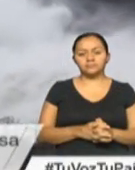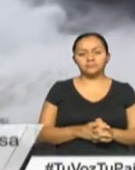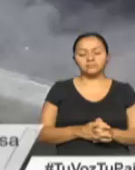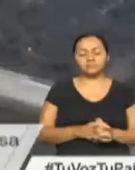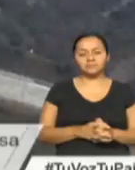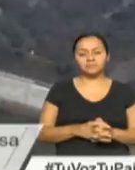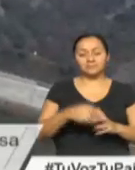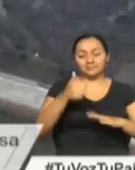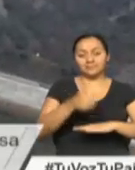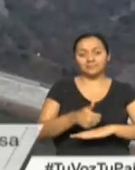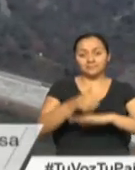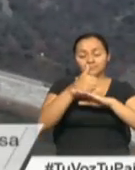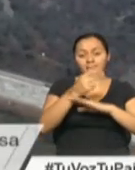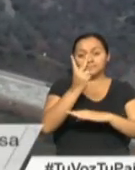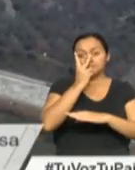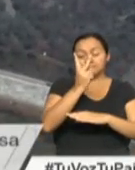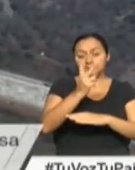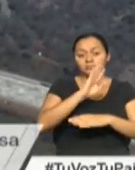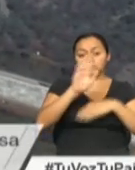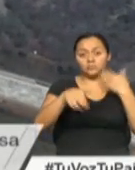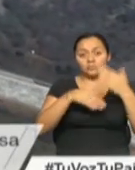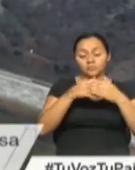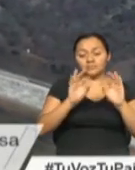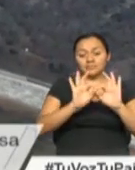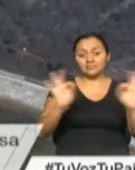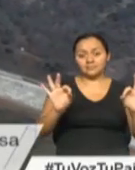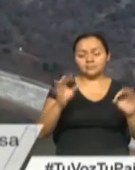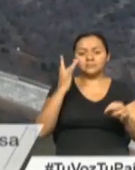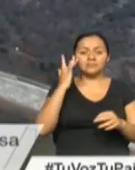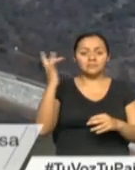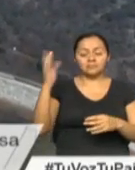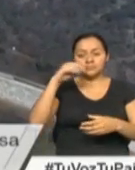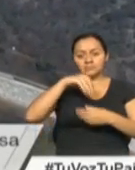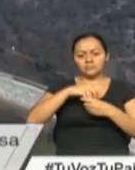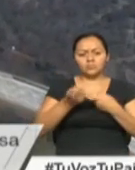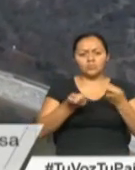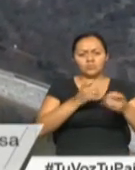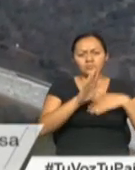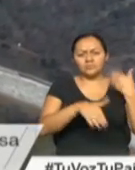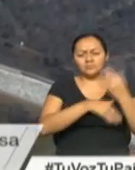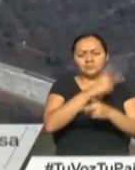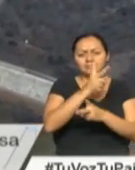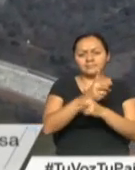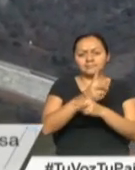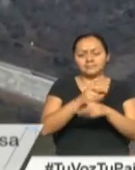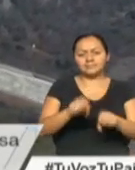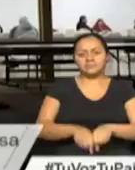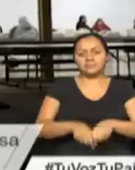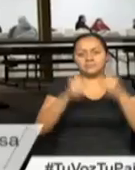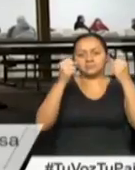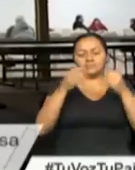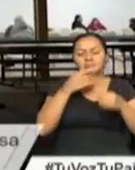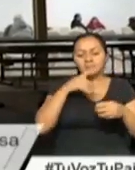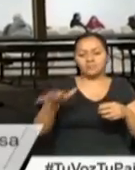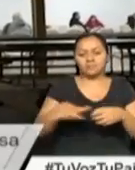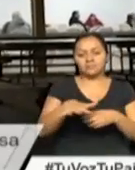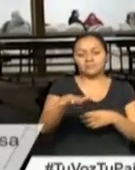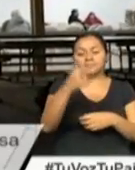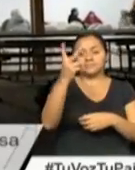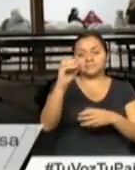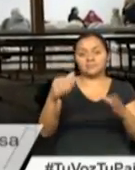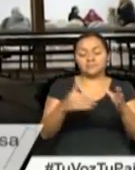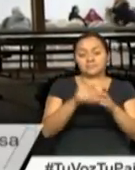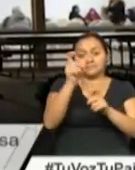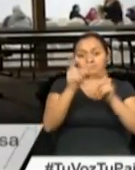Las autoridades levantaron la orden de evacuación de un área de California tras controlar los riesgos por el daño a una represa. Cerca de 20.000